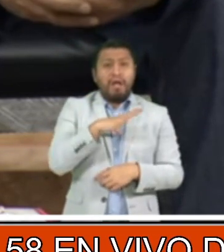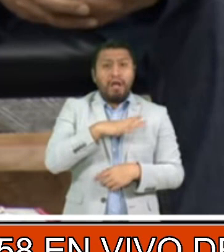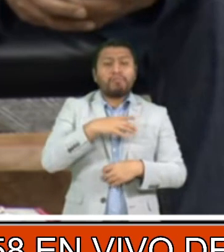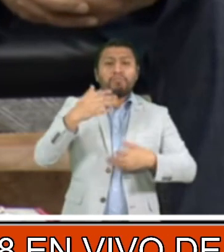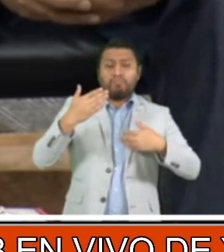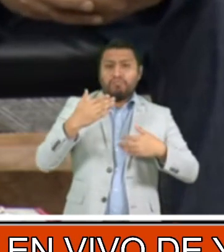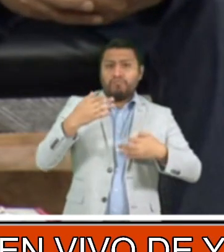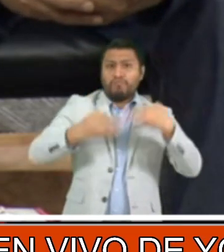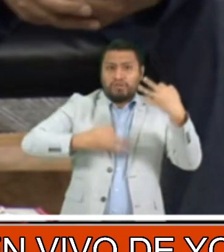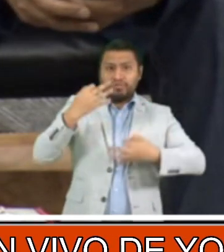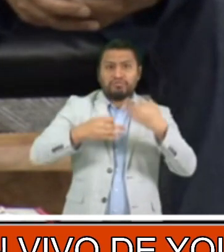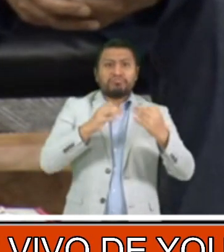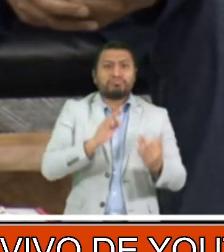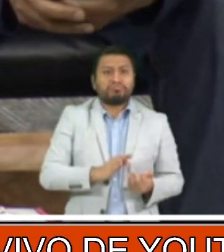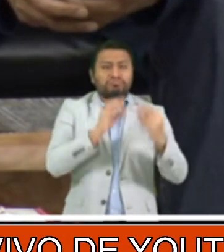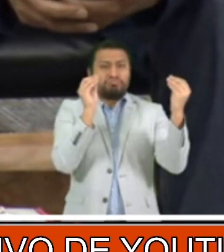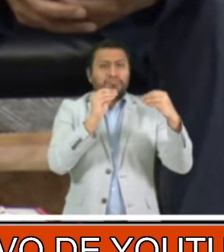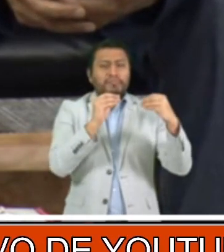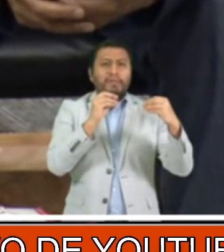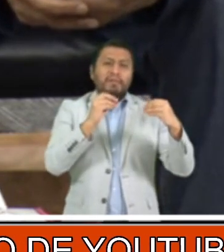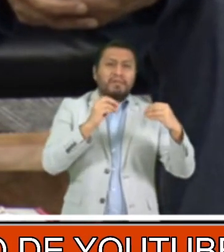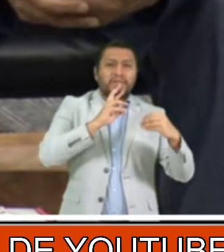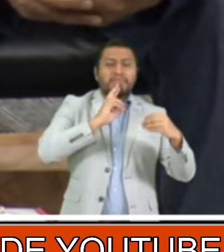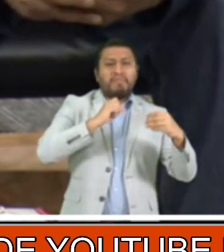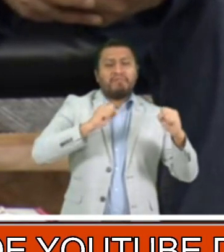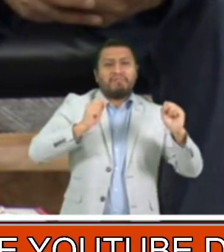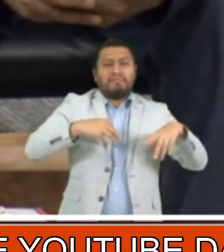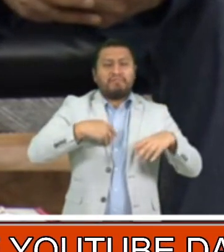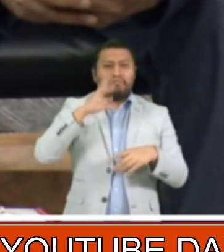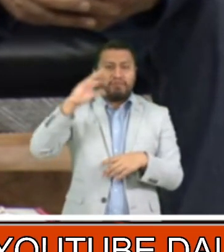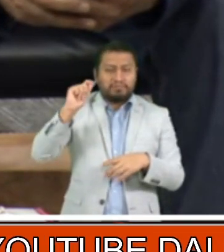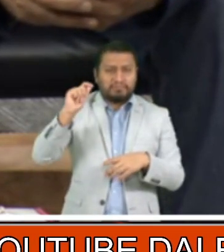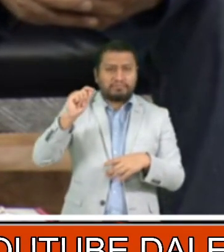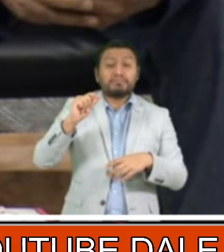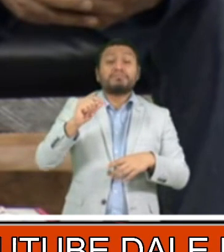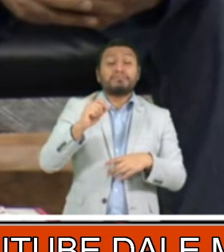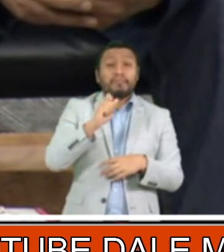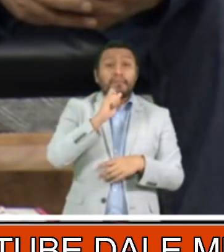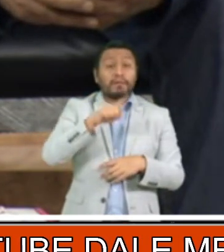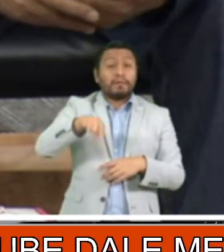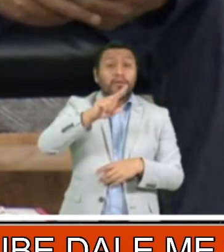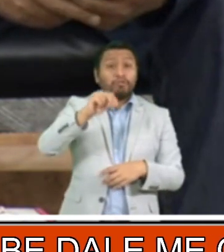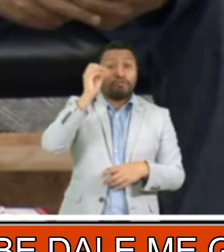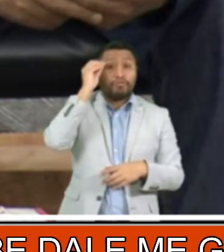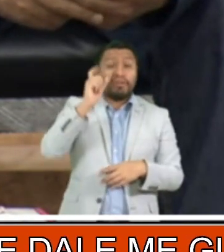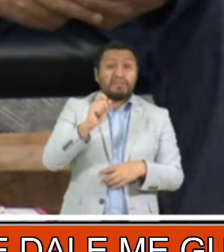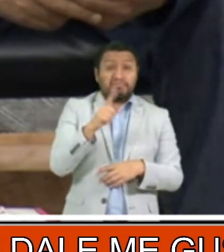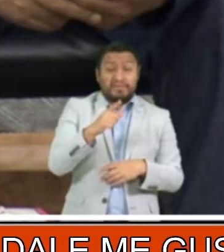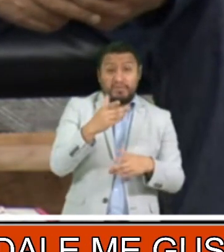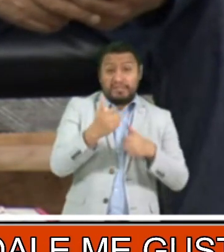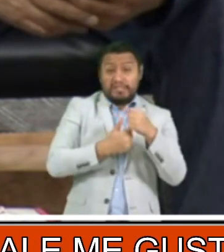mediático, dejando a su suerte a su entonces consorte. Tampoco podemos olvidar que en ese sexenio